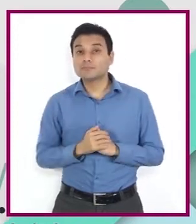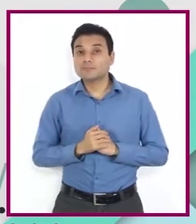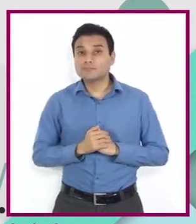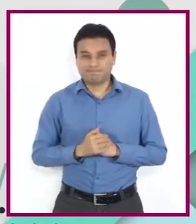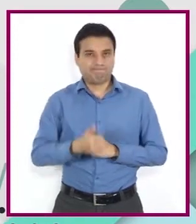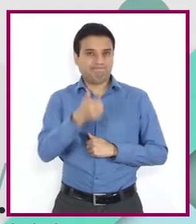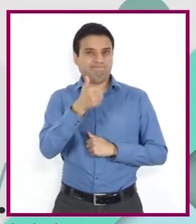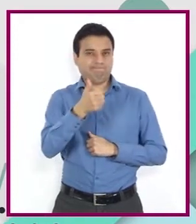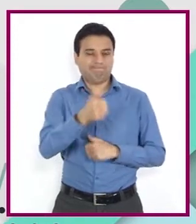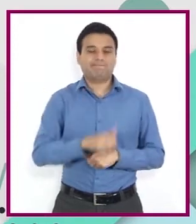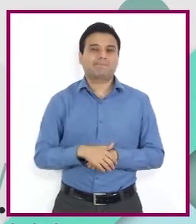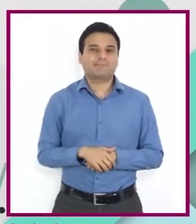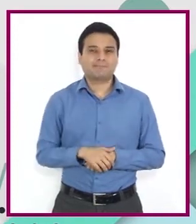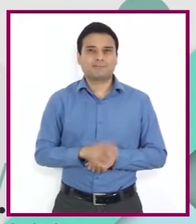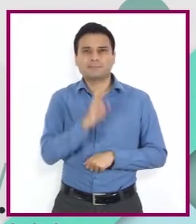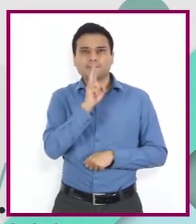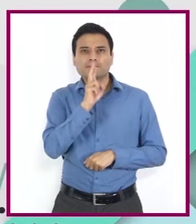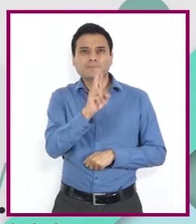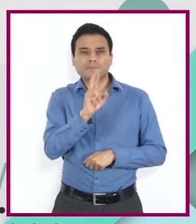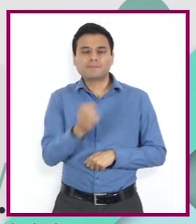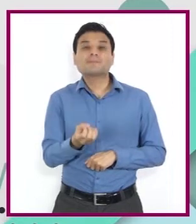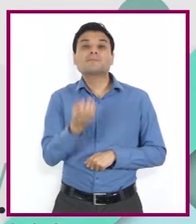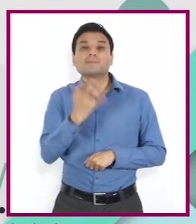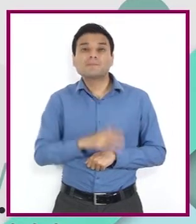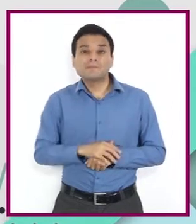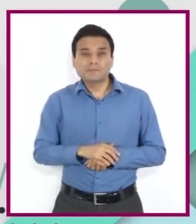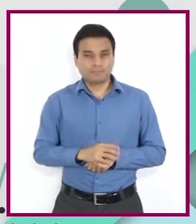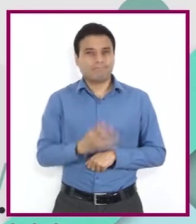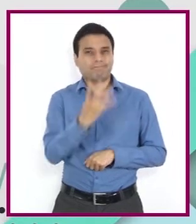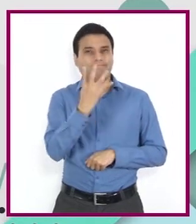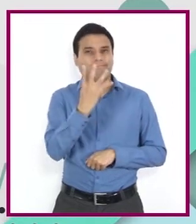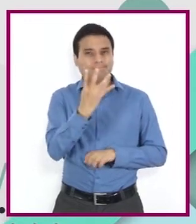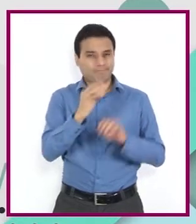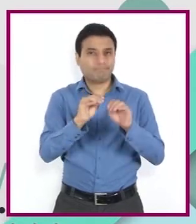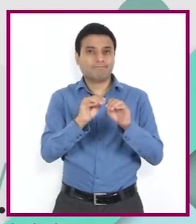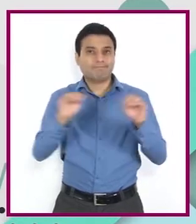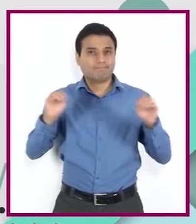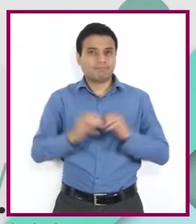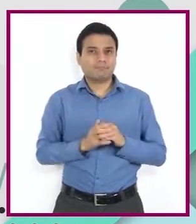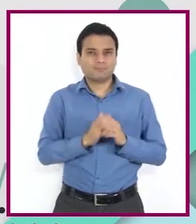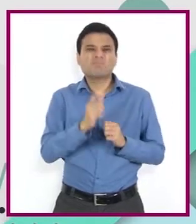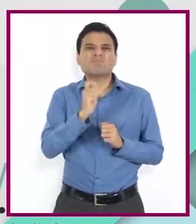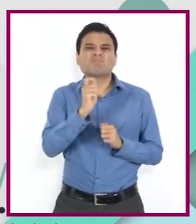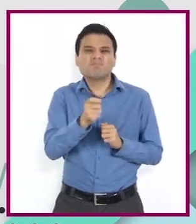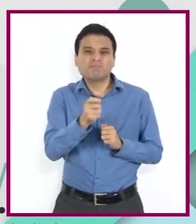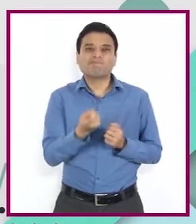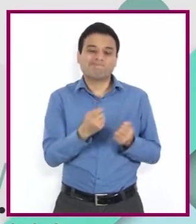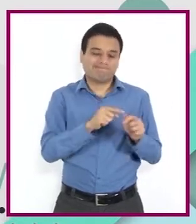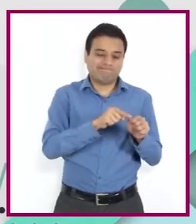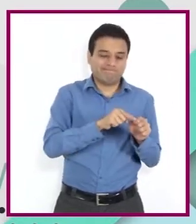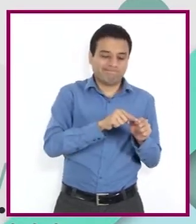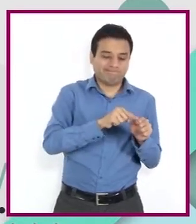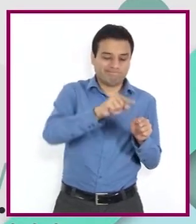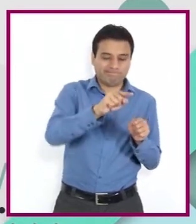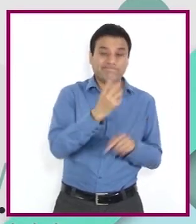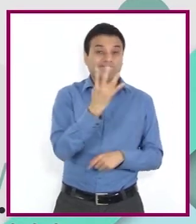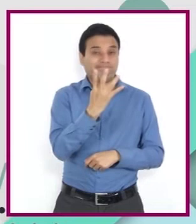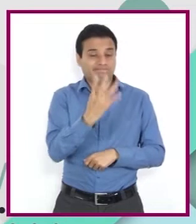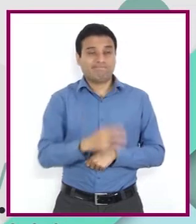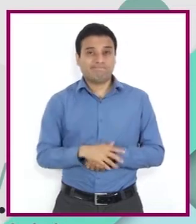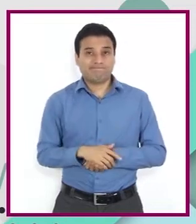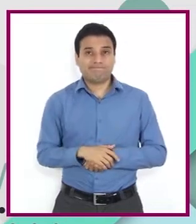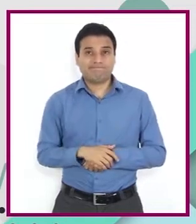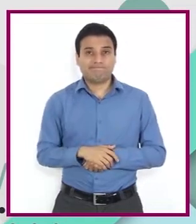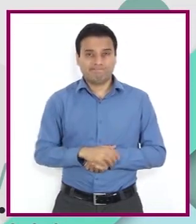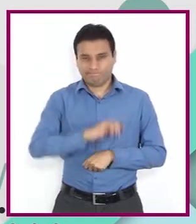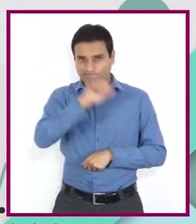entre 6 metros, que es igual a 4 metros, que representa la medida del ancho del jardín. Después,